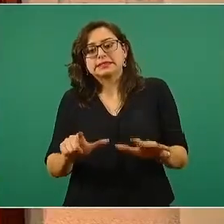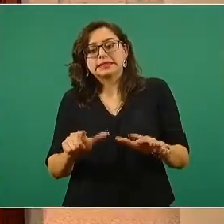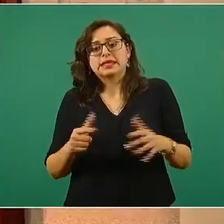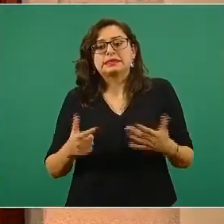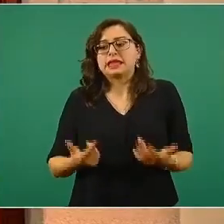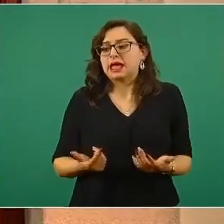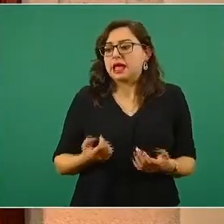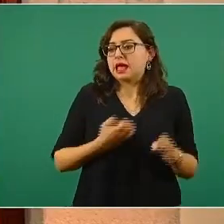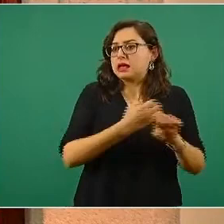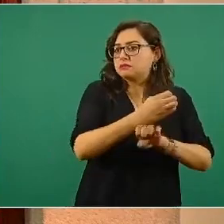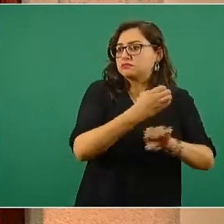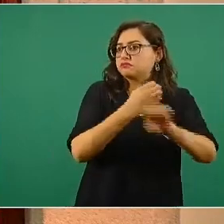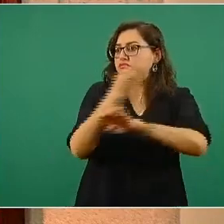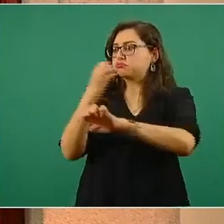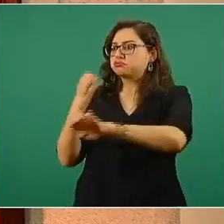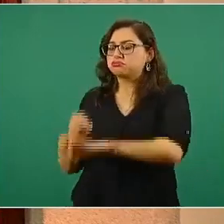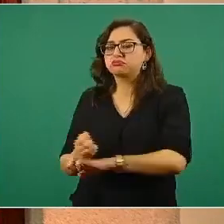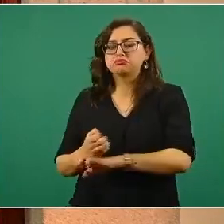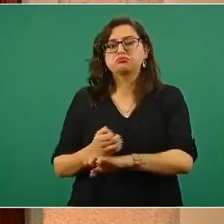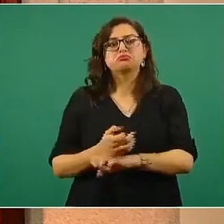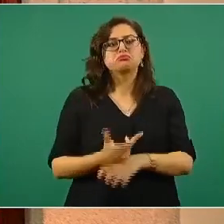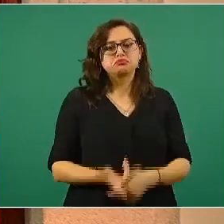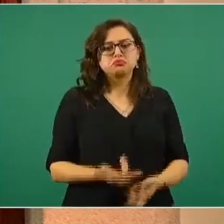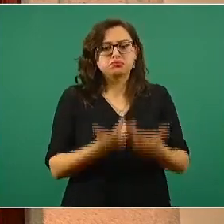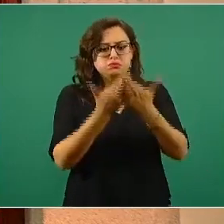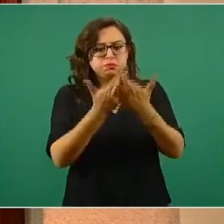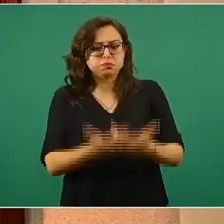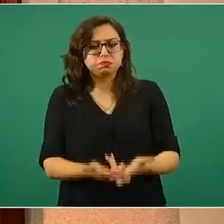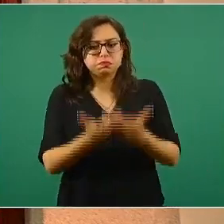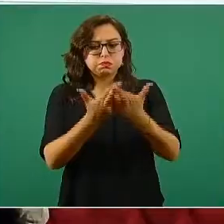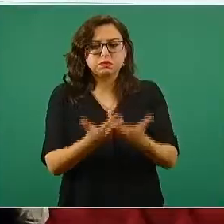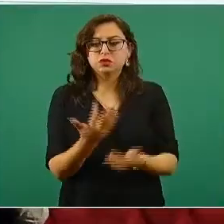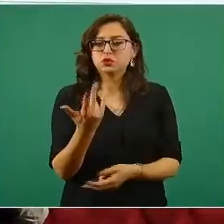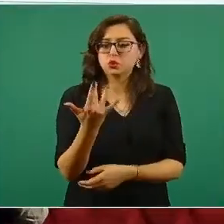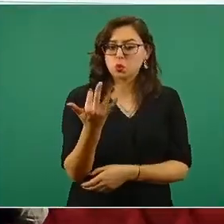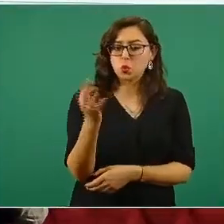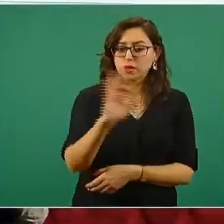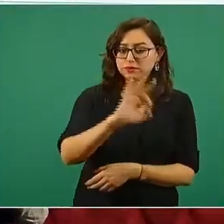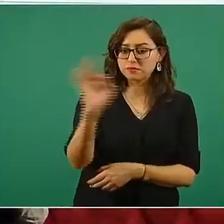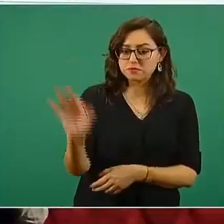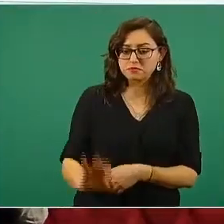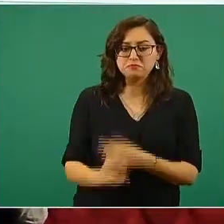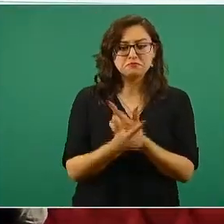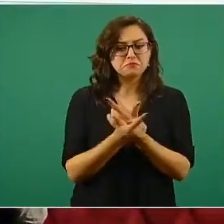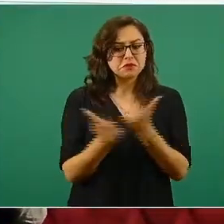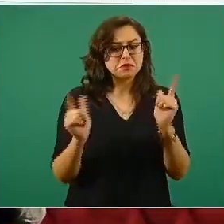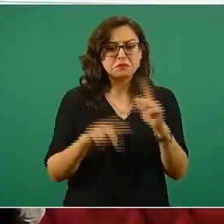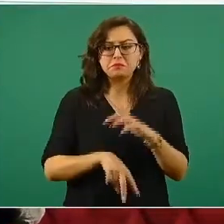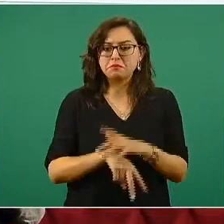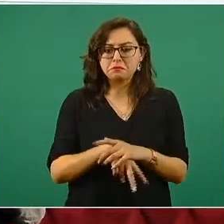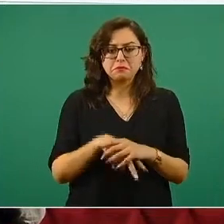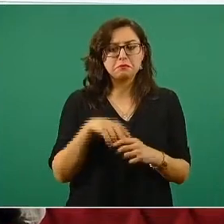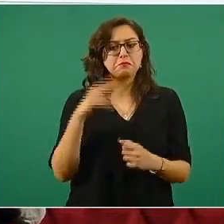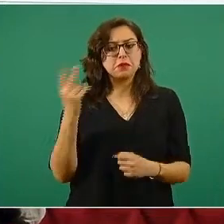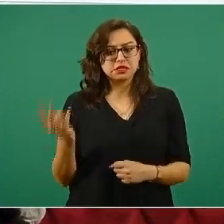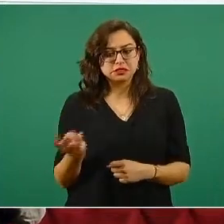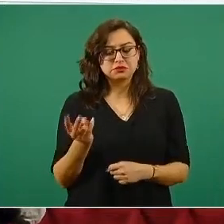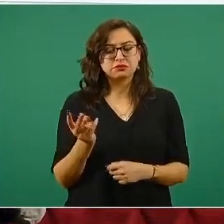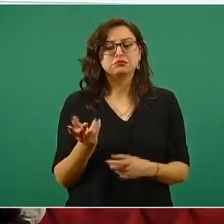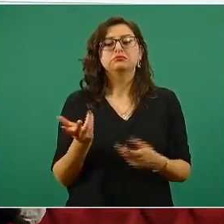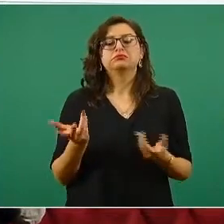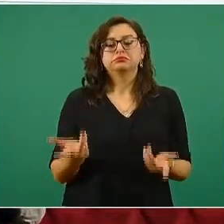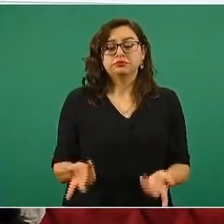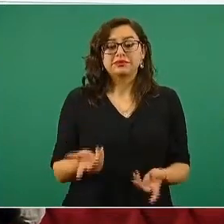tienen más de la mitad de sus camas disponibles, o dicho de otra manera, menos del 50% de ocupación, como lo dice la